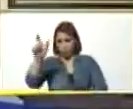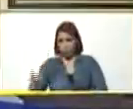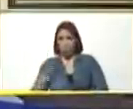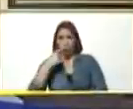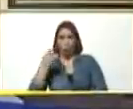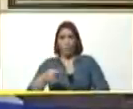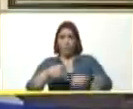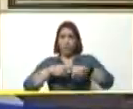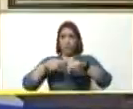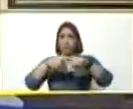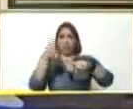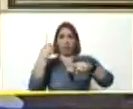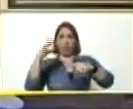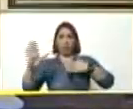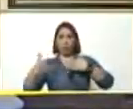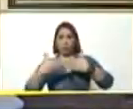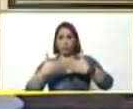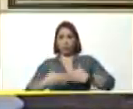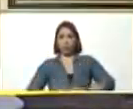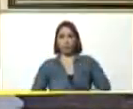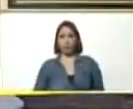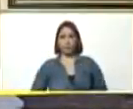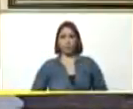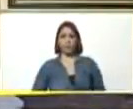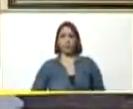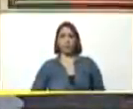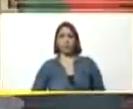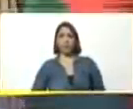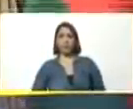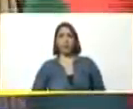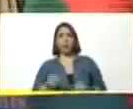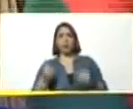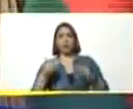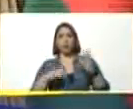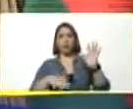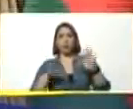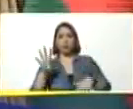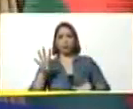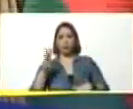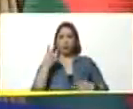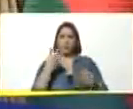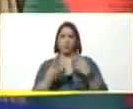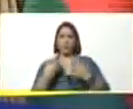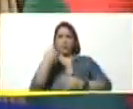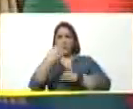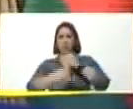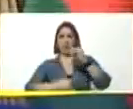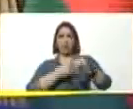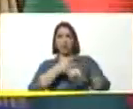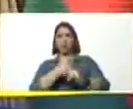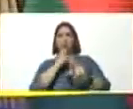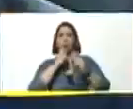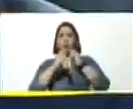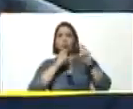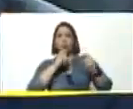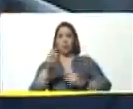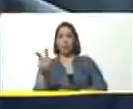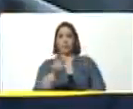ayer clausuramos la edición número 14 de la Feria Internacional del Turismo de